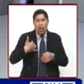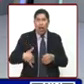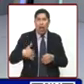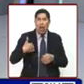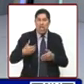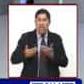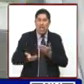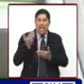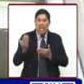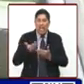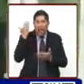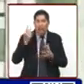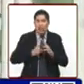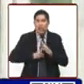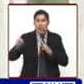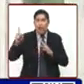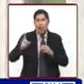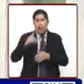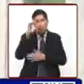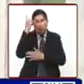país.